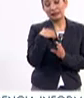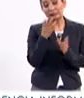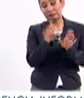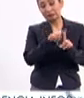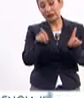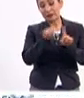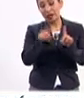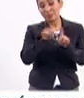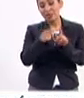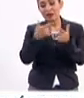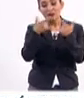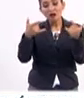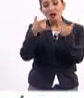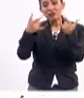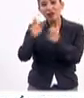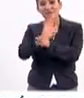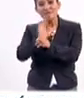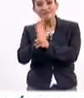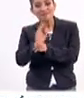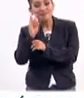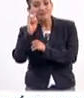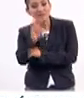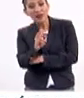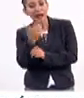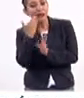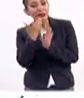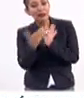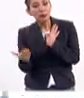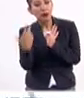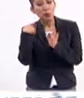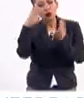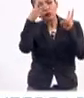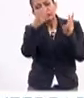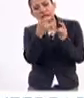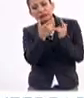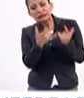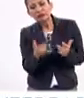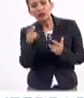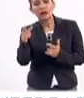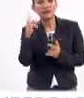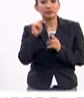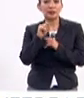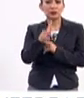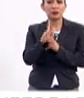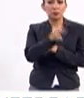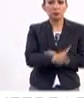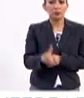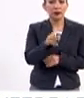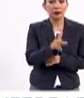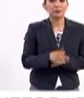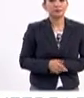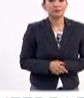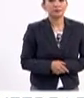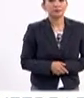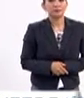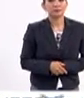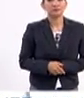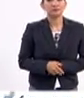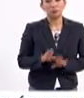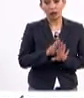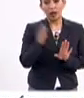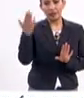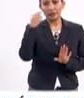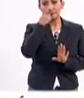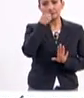que por supuesto además entran en esta nueva etapa de los contenidos de las televisiones públicas y que por supuesto, como ya